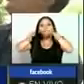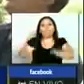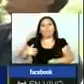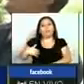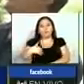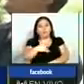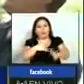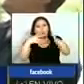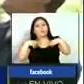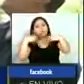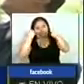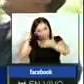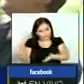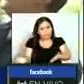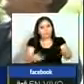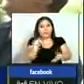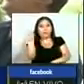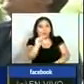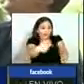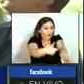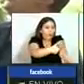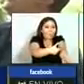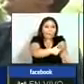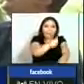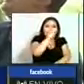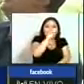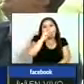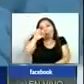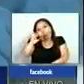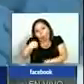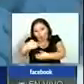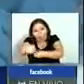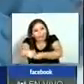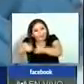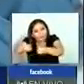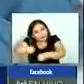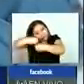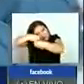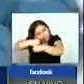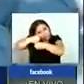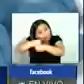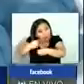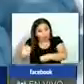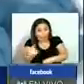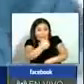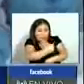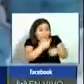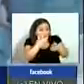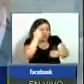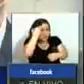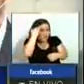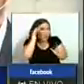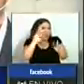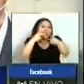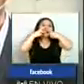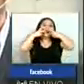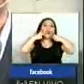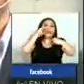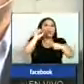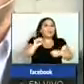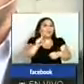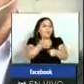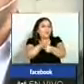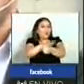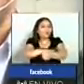hospitales y laboratorios privados a realizar pruebas a las personas que deseen conocer si contrajeron el virus. En el caso de